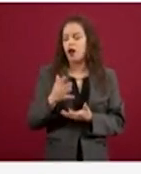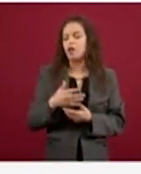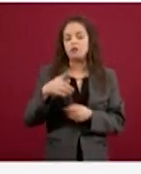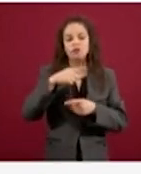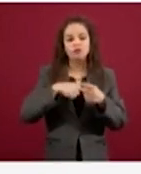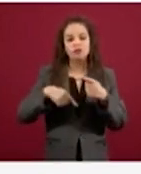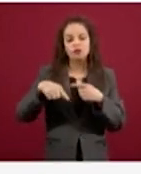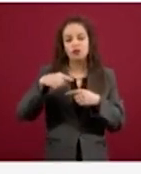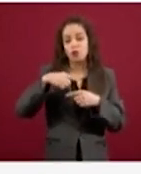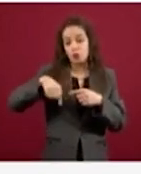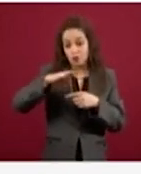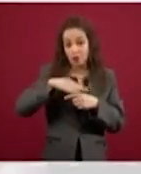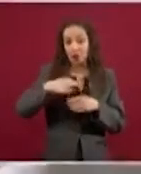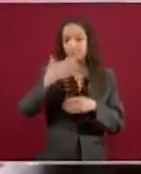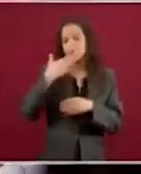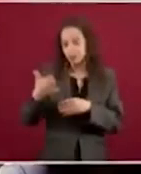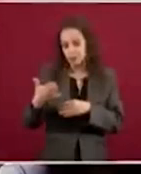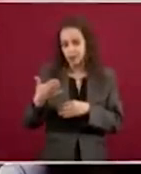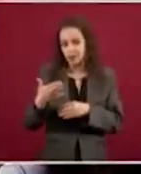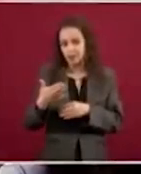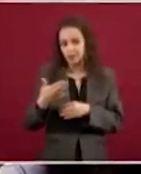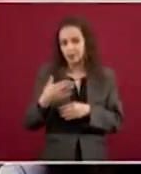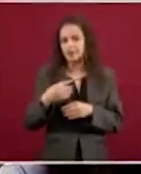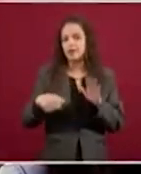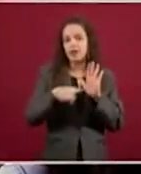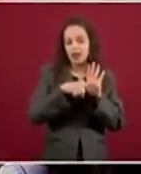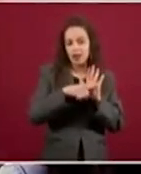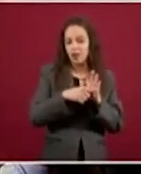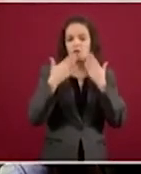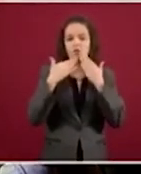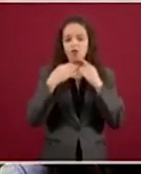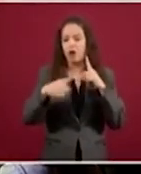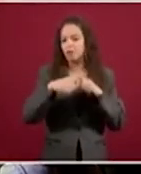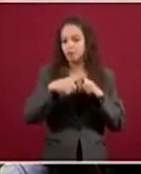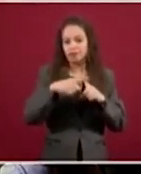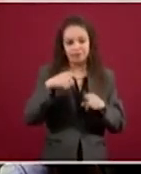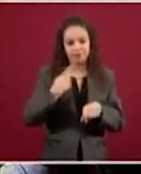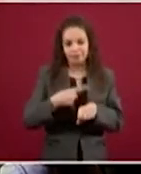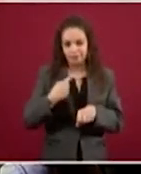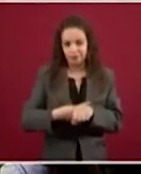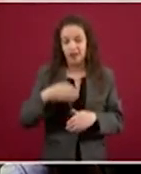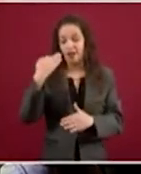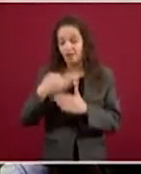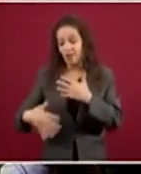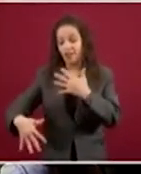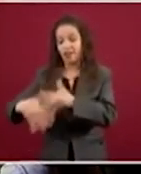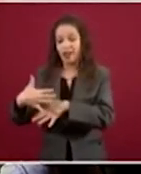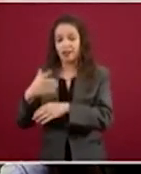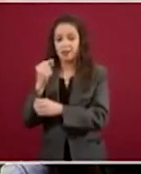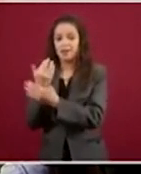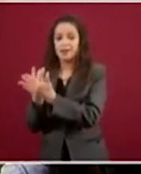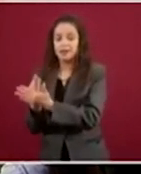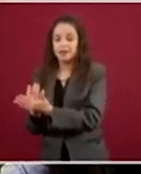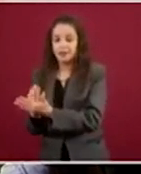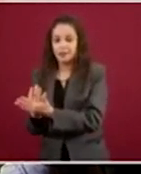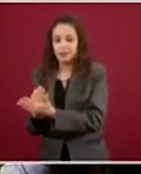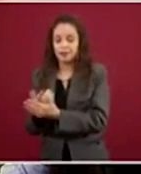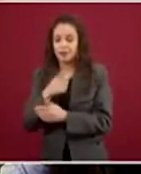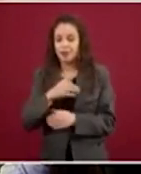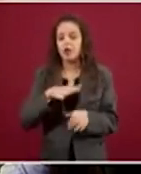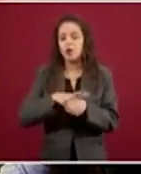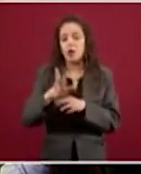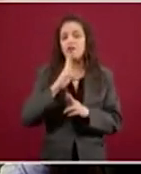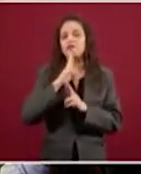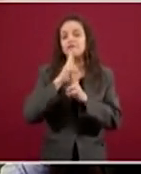bueno ninguno positivo todos negativos nos faltan 15 resultados y les puedo decir que estamos haciendo